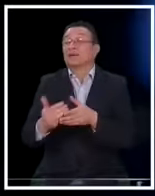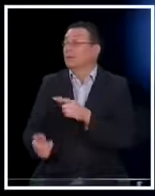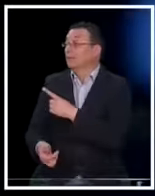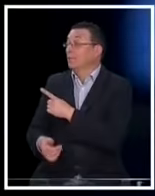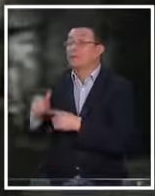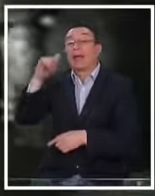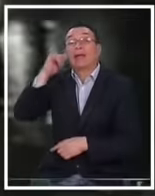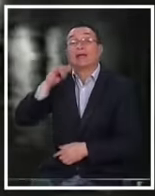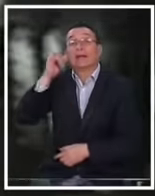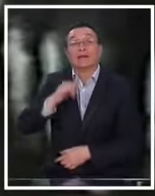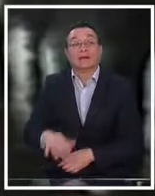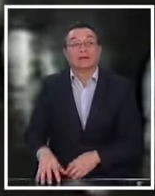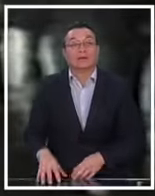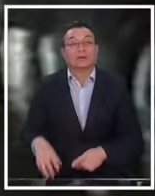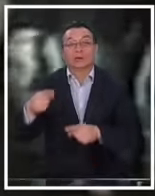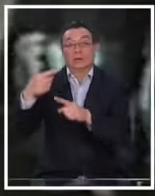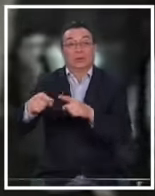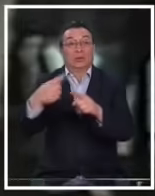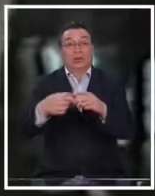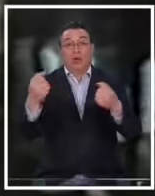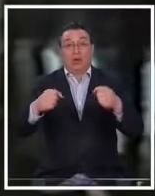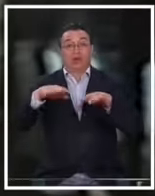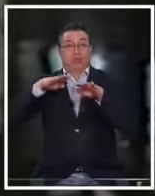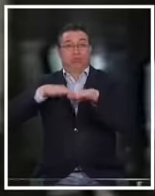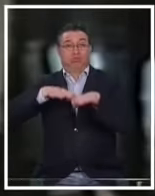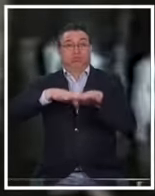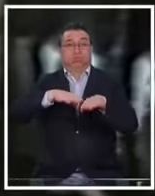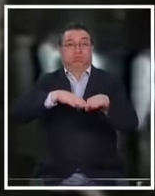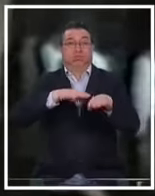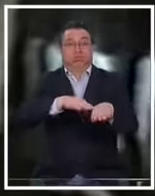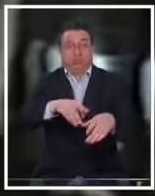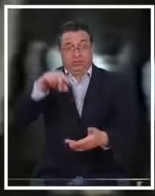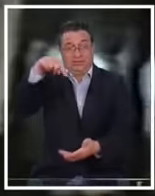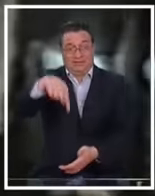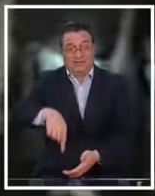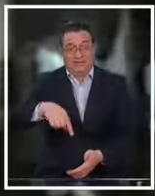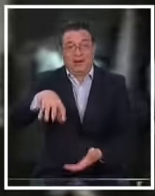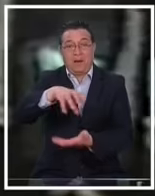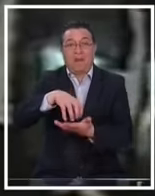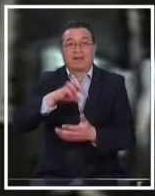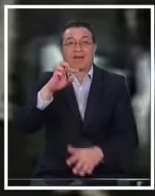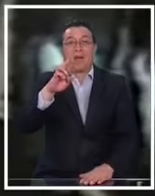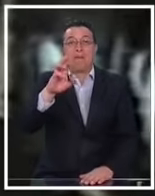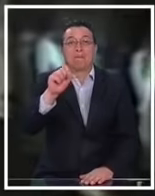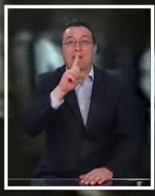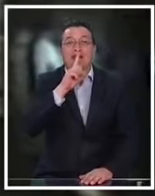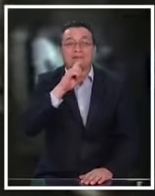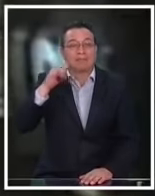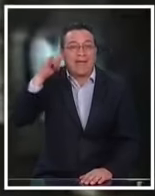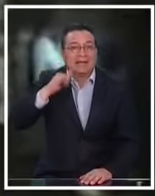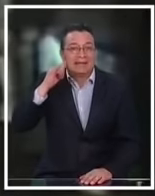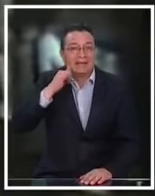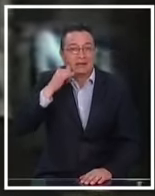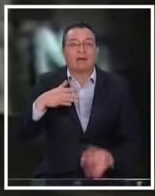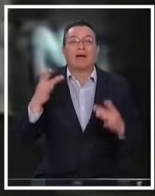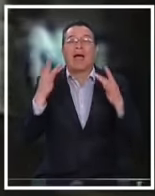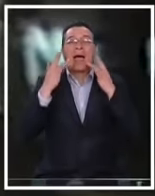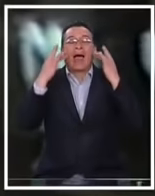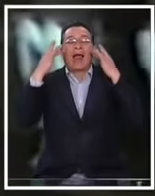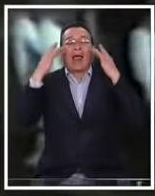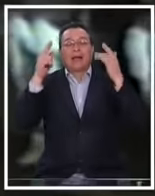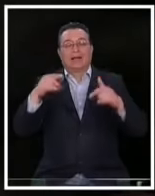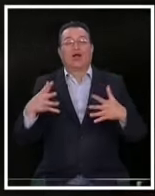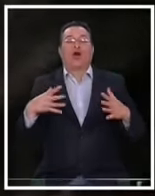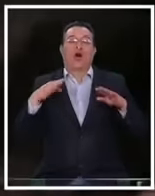de Iquique. En distintos tipos de vehículos se han dado cita aquí a la Plaza Prat de Iquique para expresar su alegría, para expresar